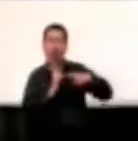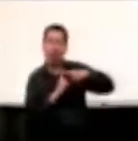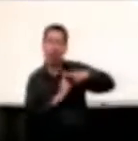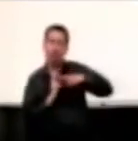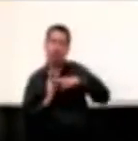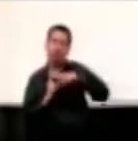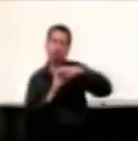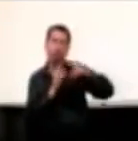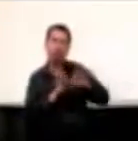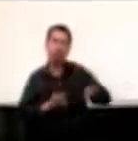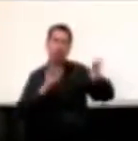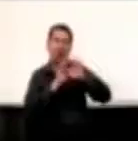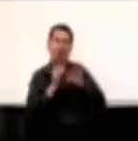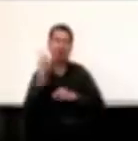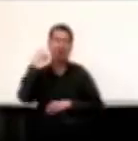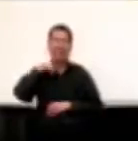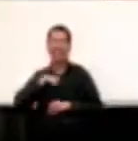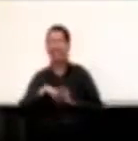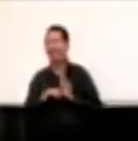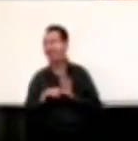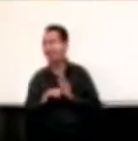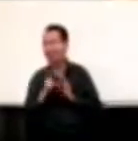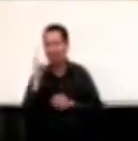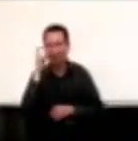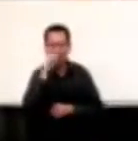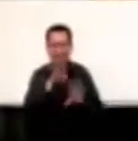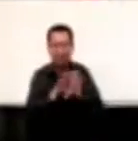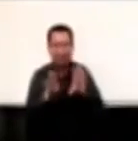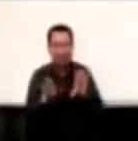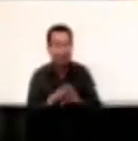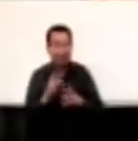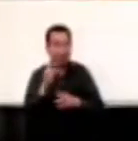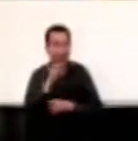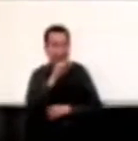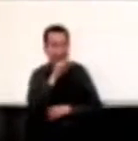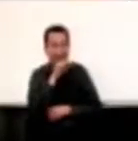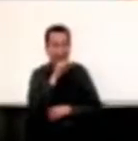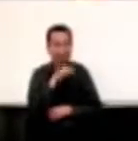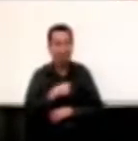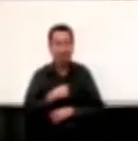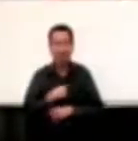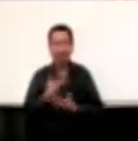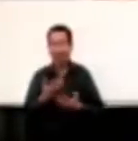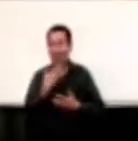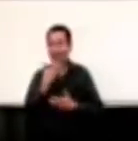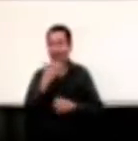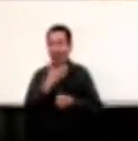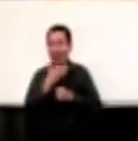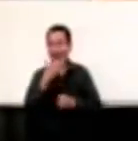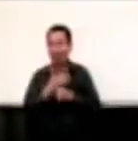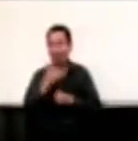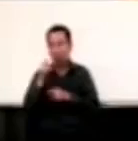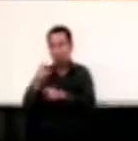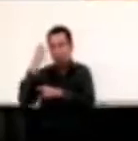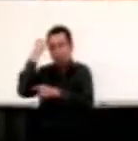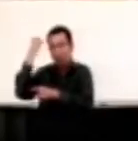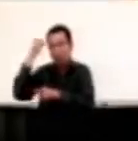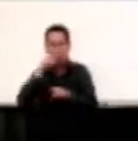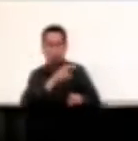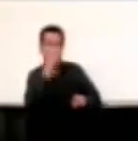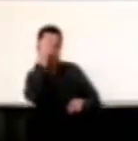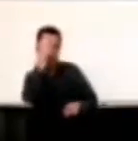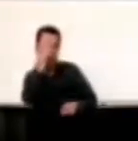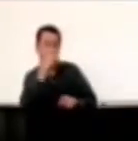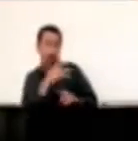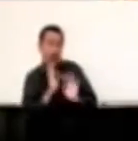es muy incierto, son escenarios y además, pues también los escenarios tenemos una cierta orientación ideológica, a veces, ¿no?, a favor